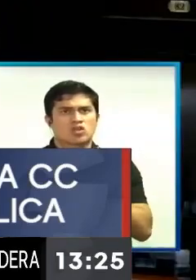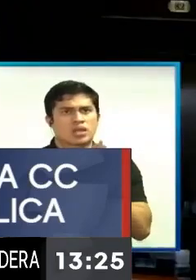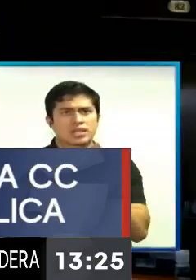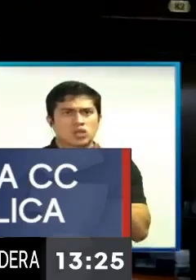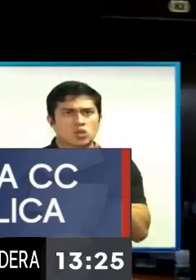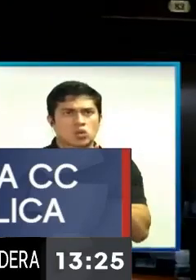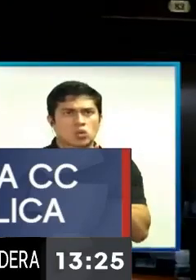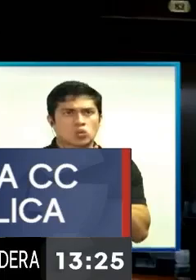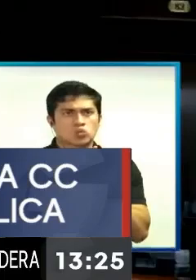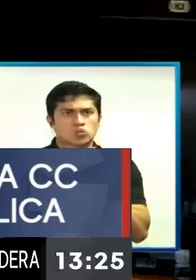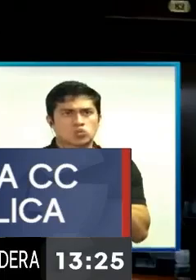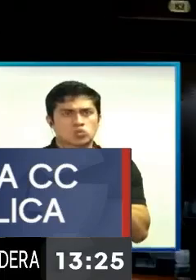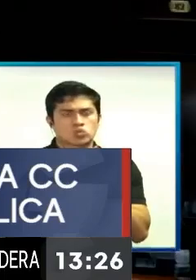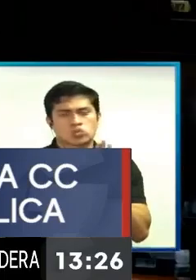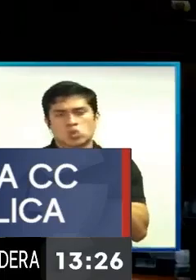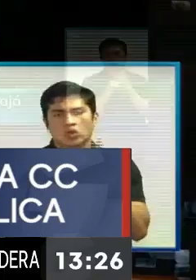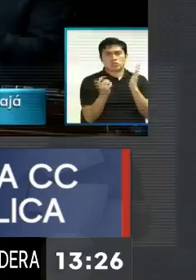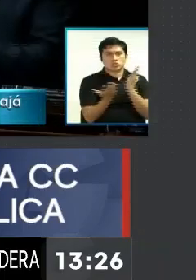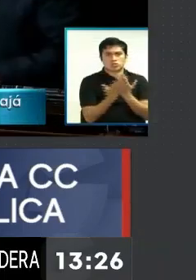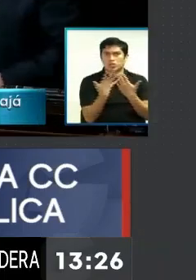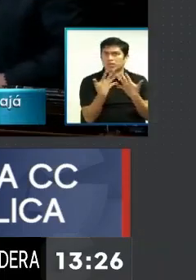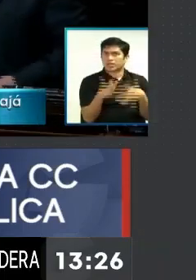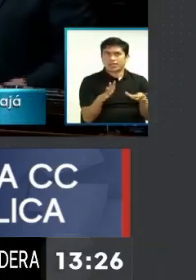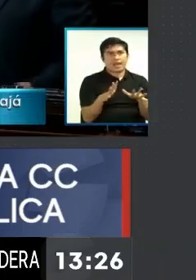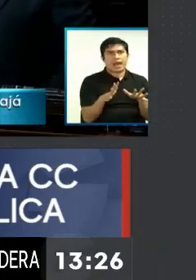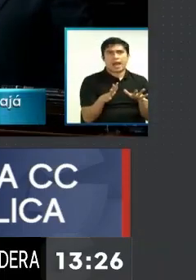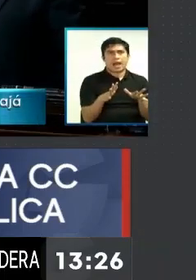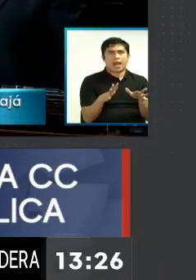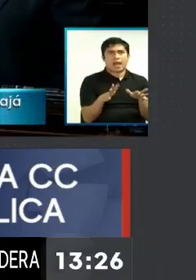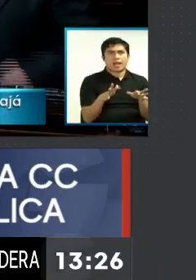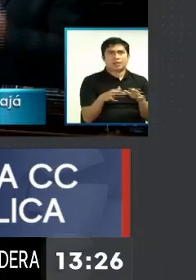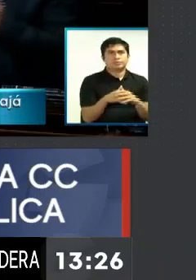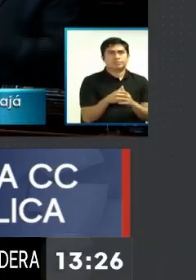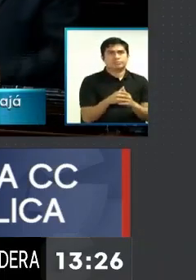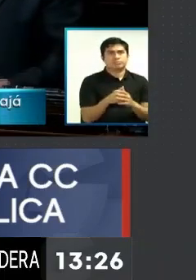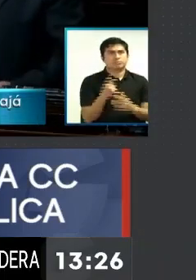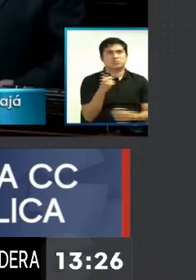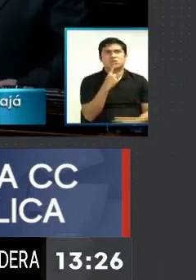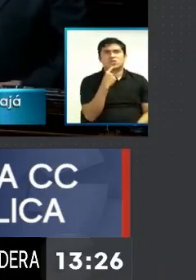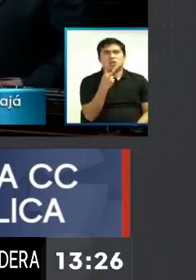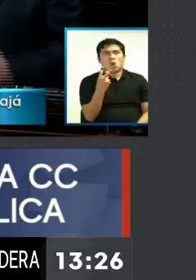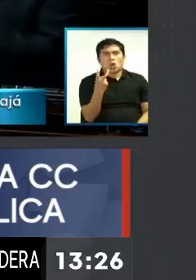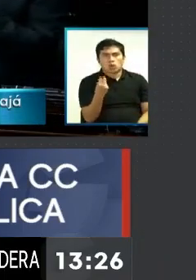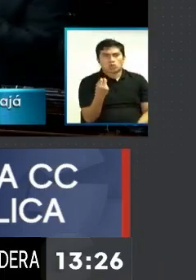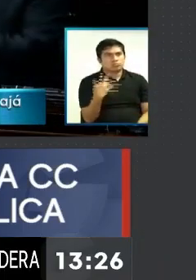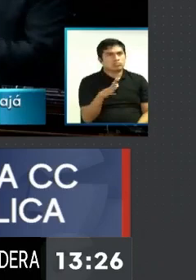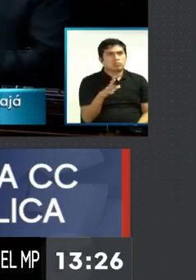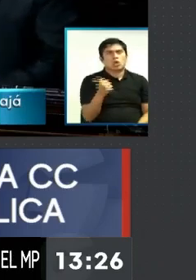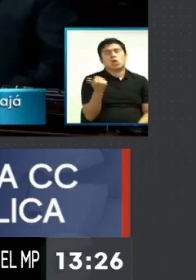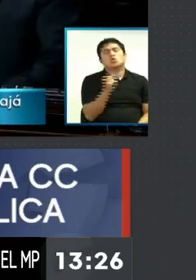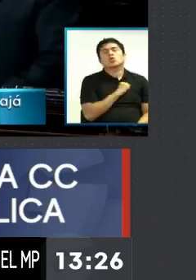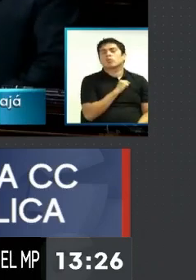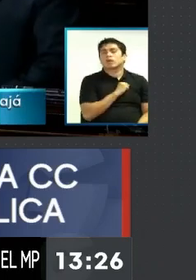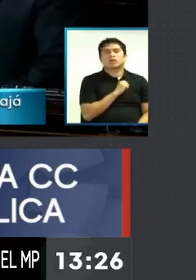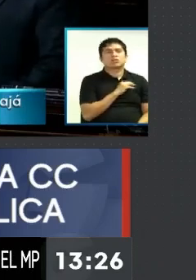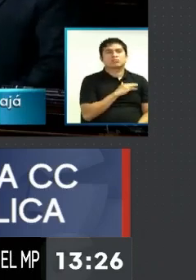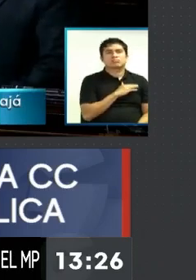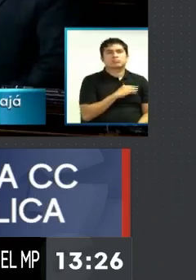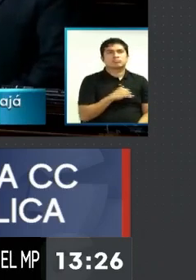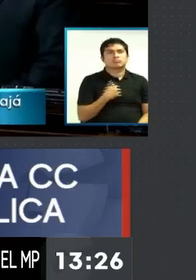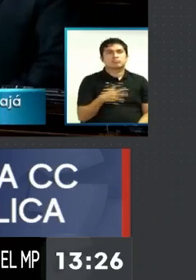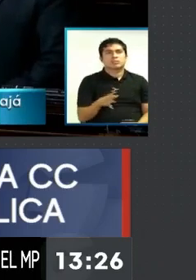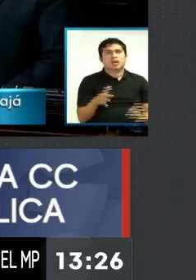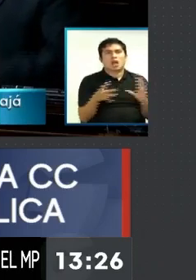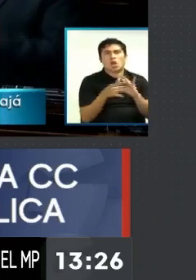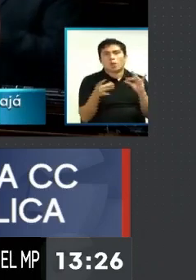de 36 años, en el cual los guatemaltecos, los enfrentados en situaciones